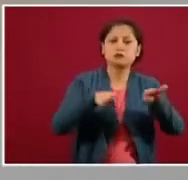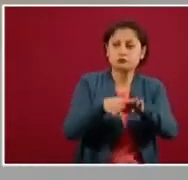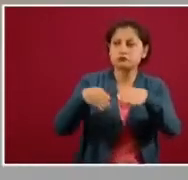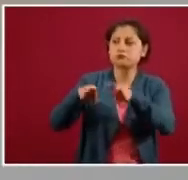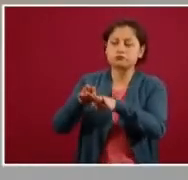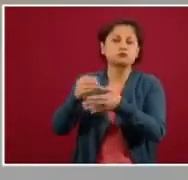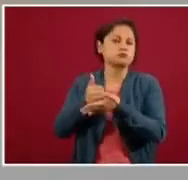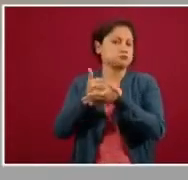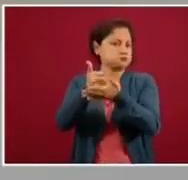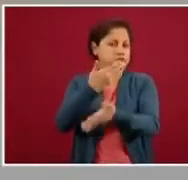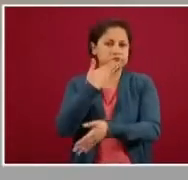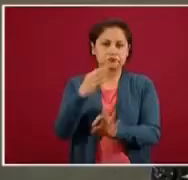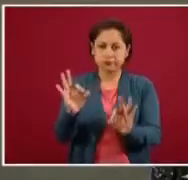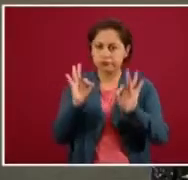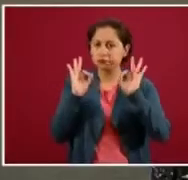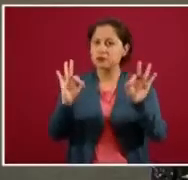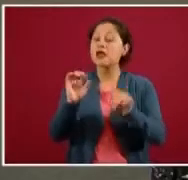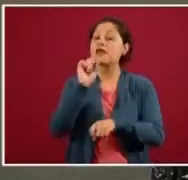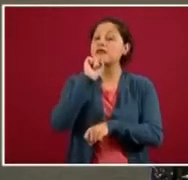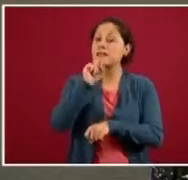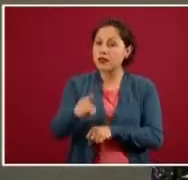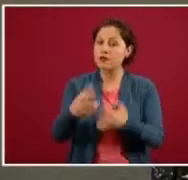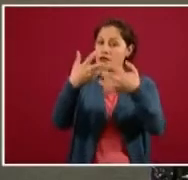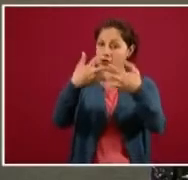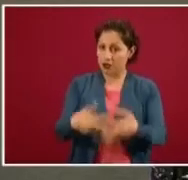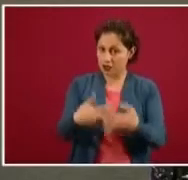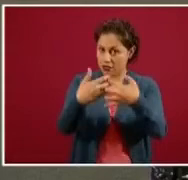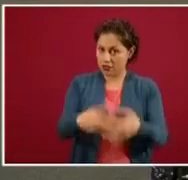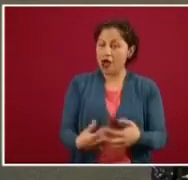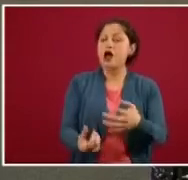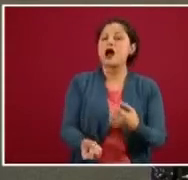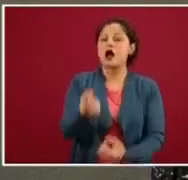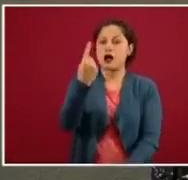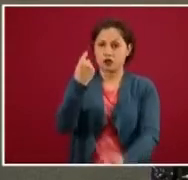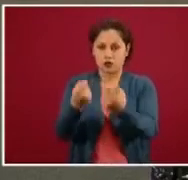actividad industrial. Conocemos que todavía,